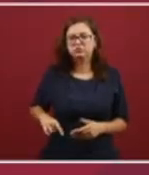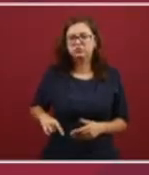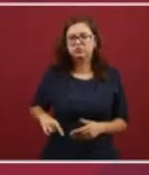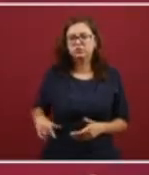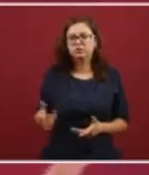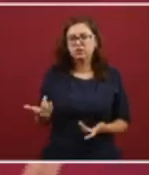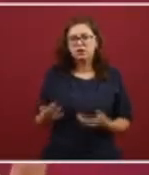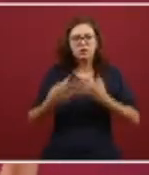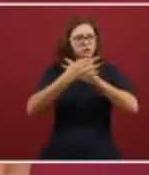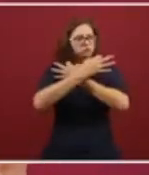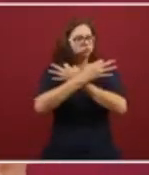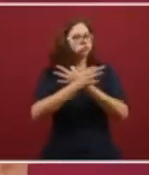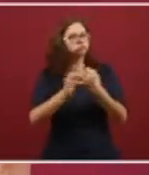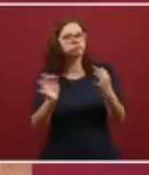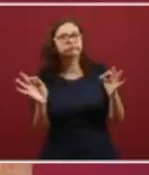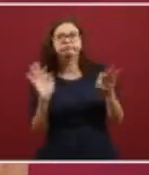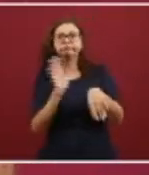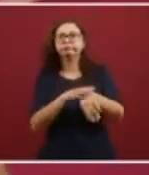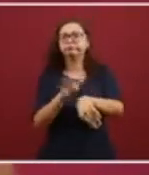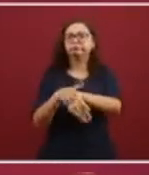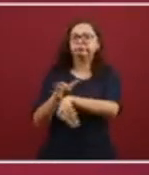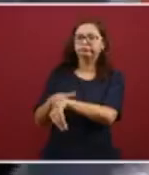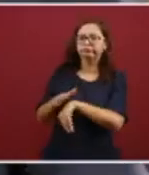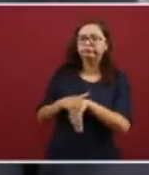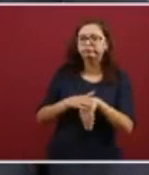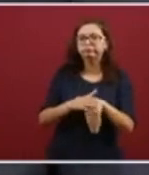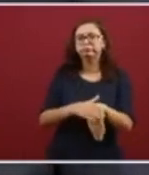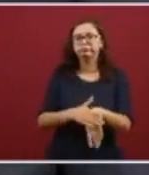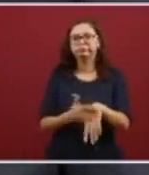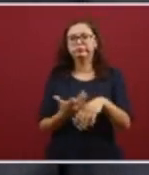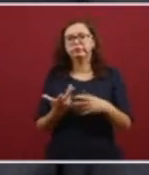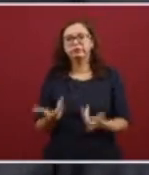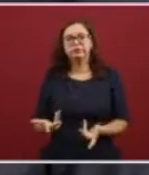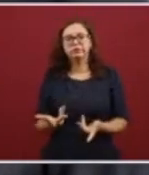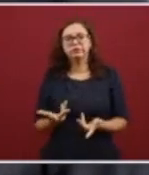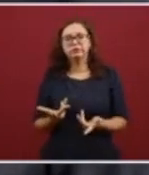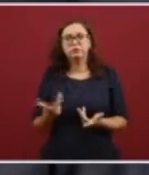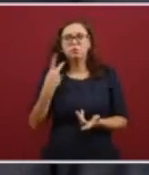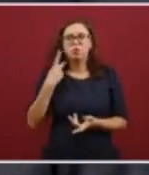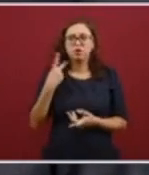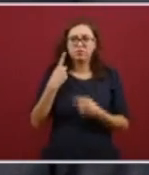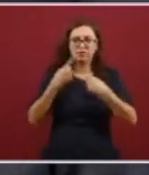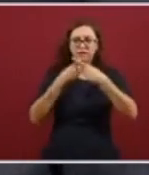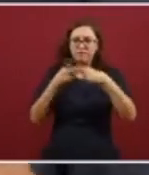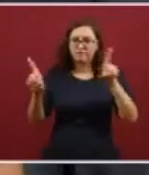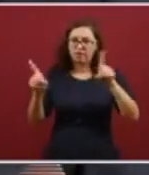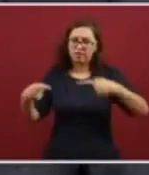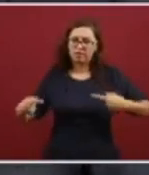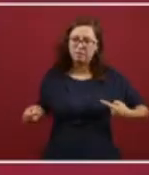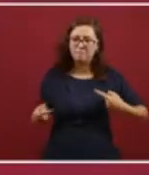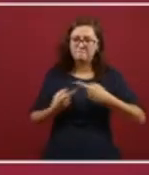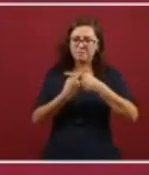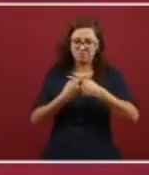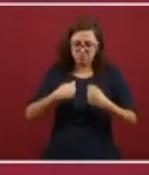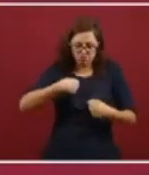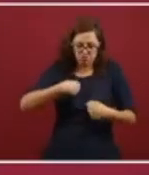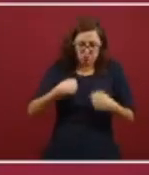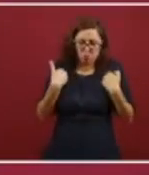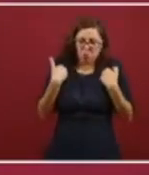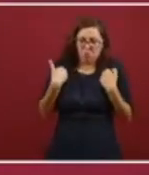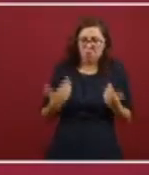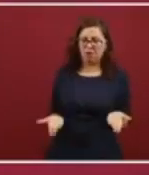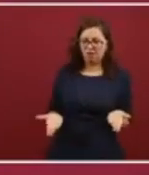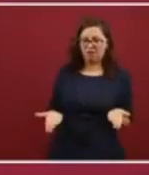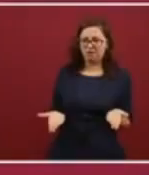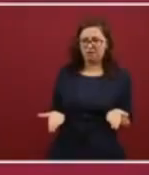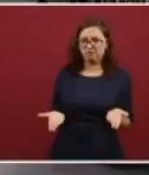lo está diciendo y está llevando a cabo una política distinta. ¿Qué hago aquí?